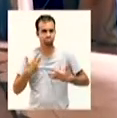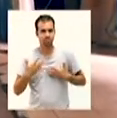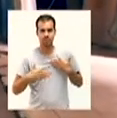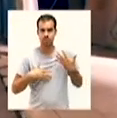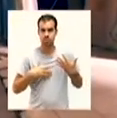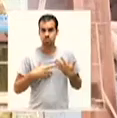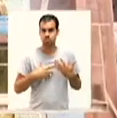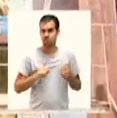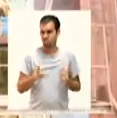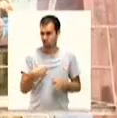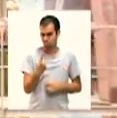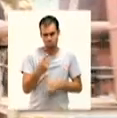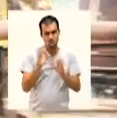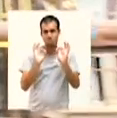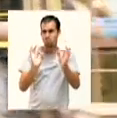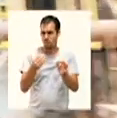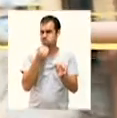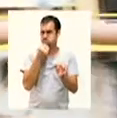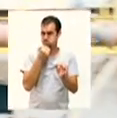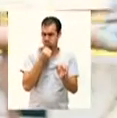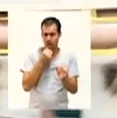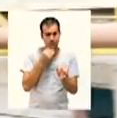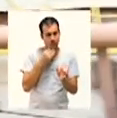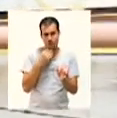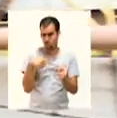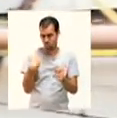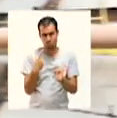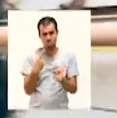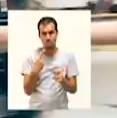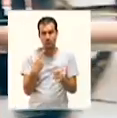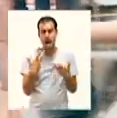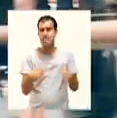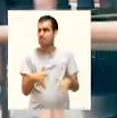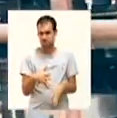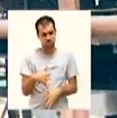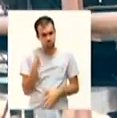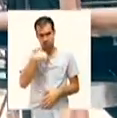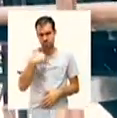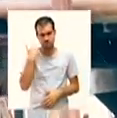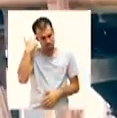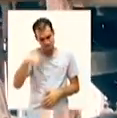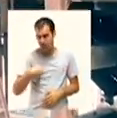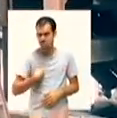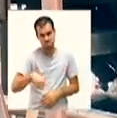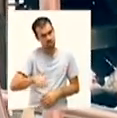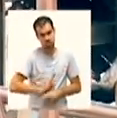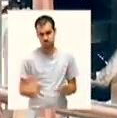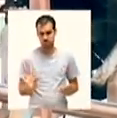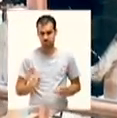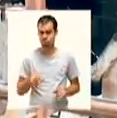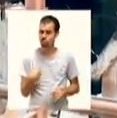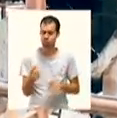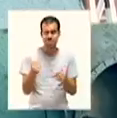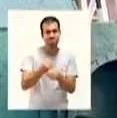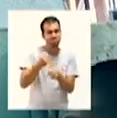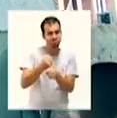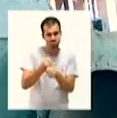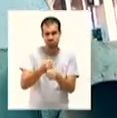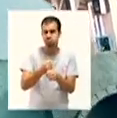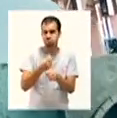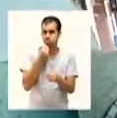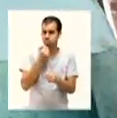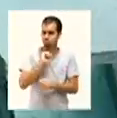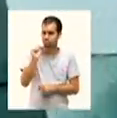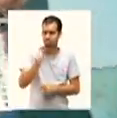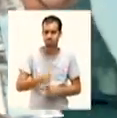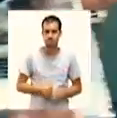vamos a salir a darlo de todo, vamos a guapiar. Hoy los trabajadores se sienten entusiasmados. Rolando, muchísimas gracias por la entrevista.